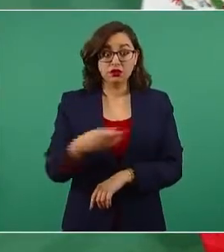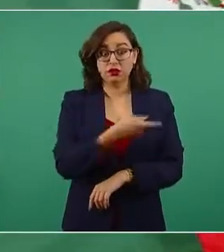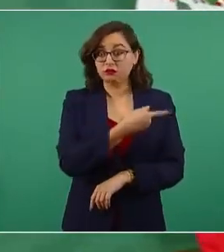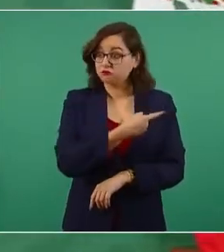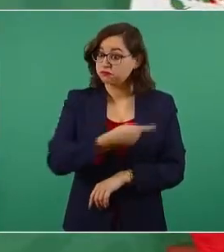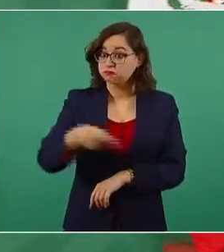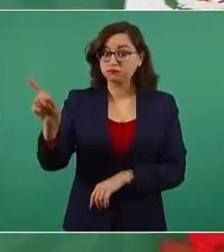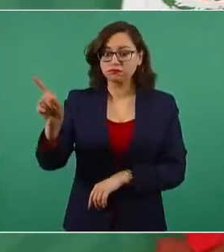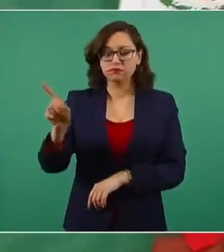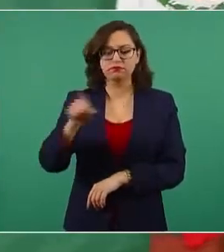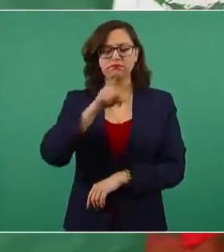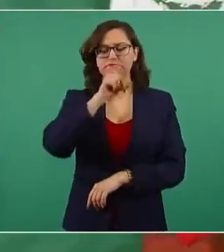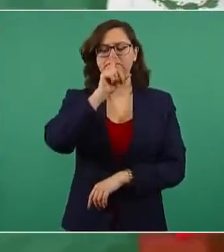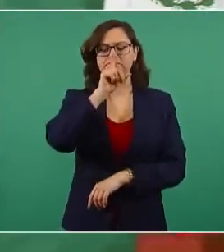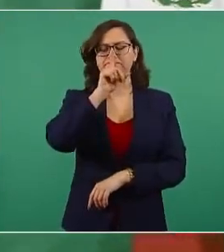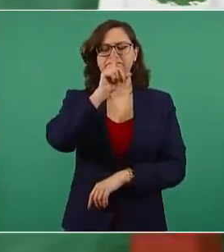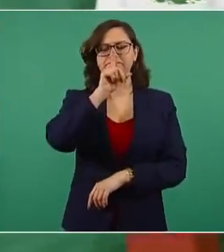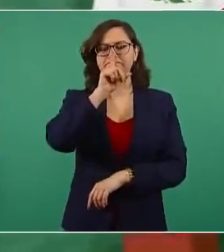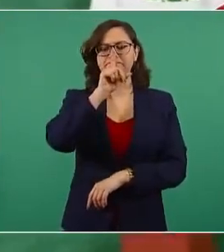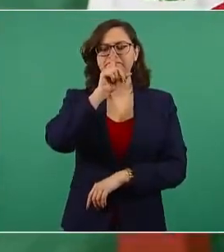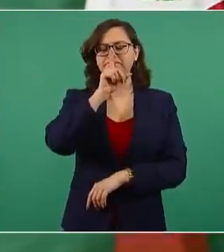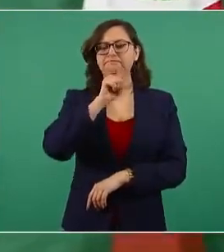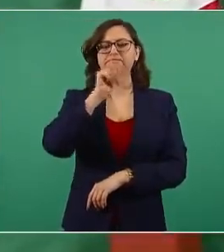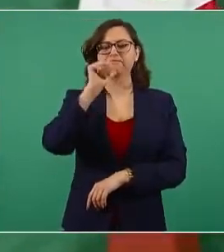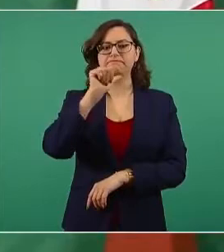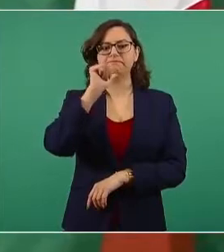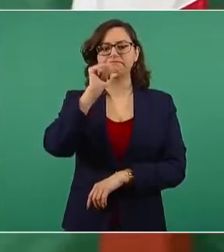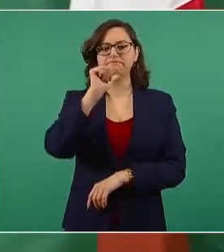para que no vayan